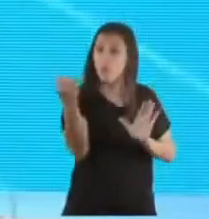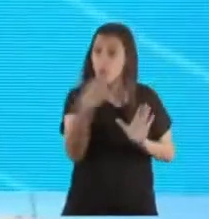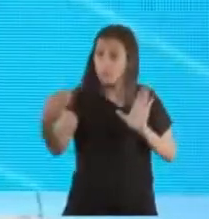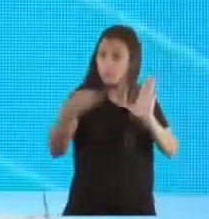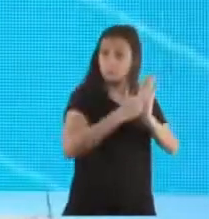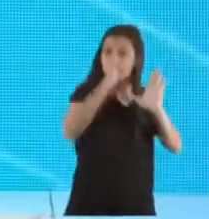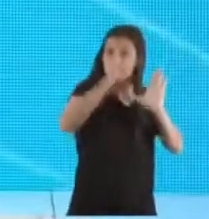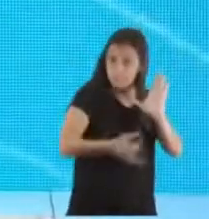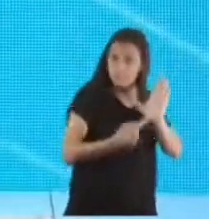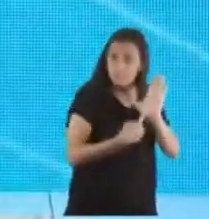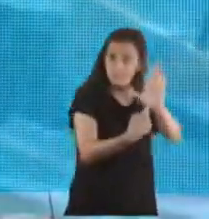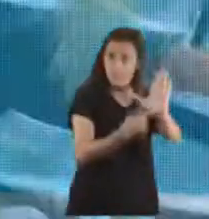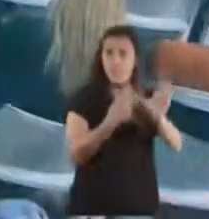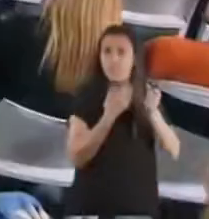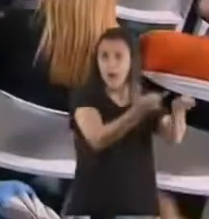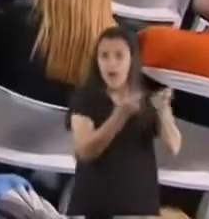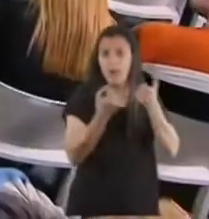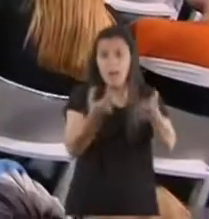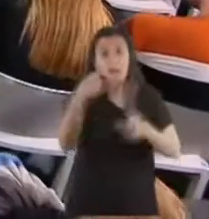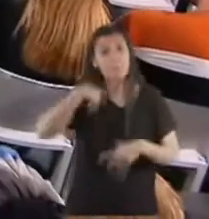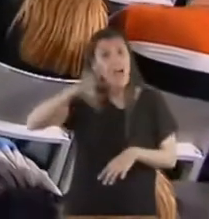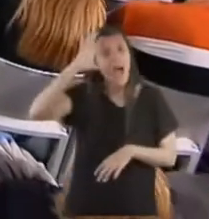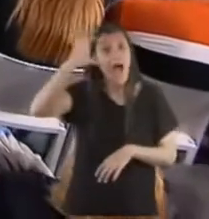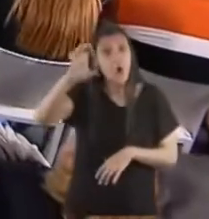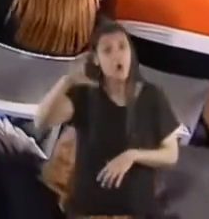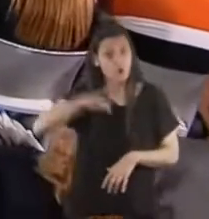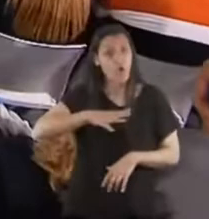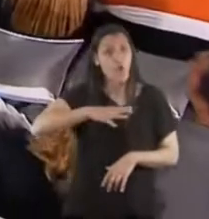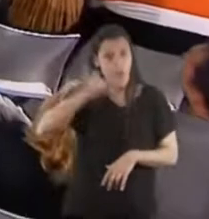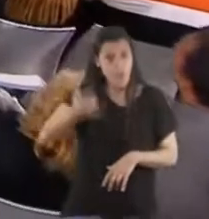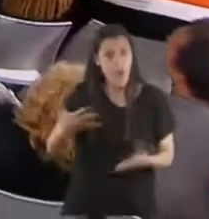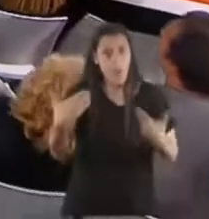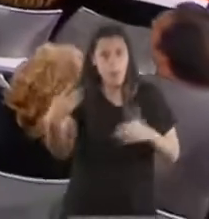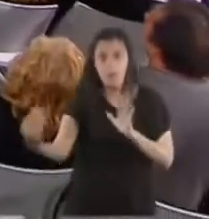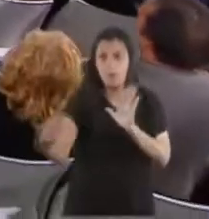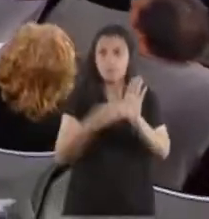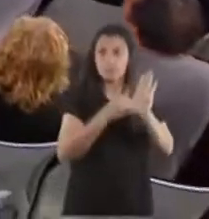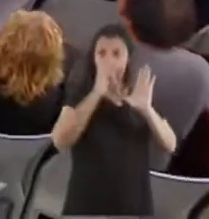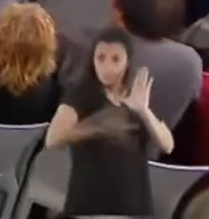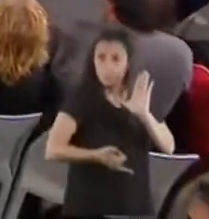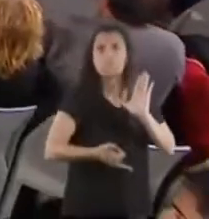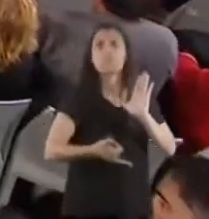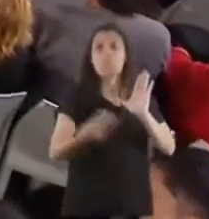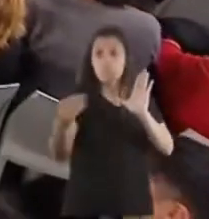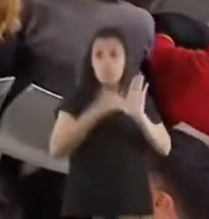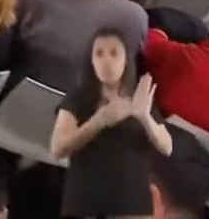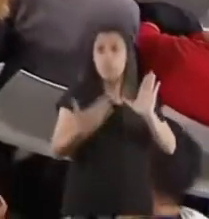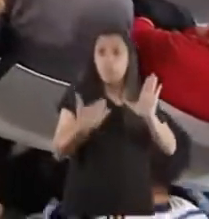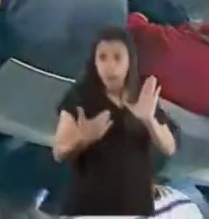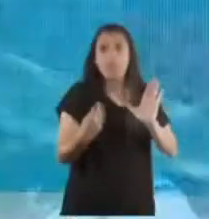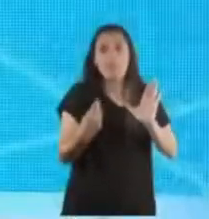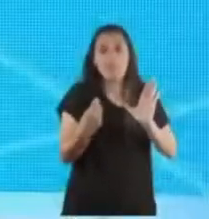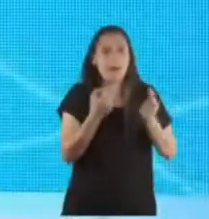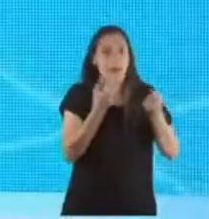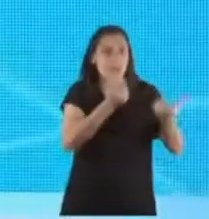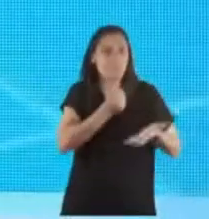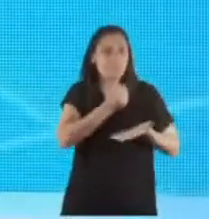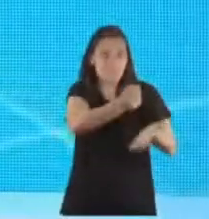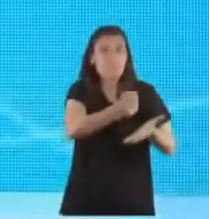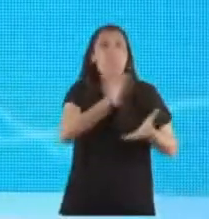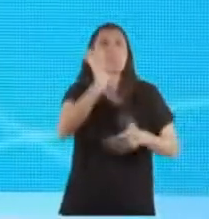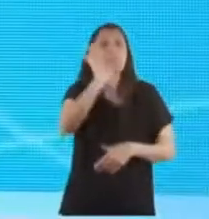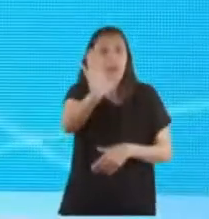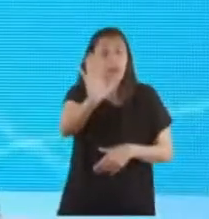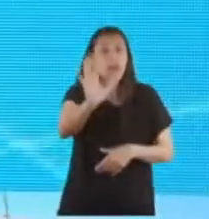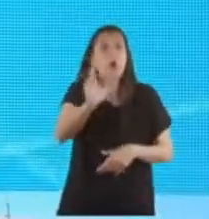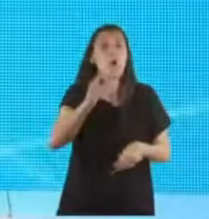que la usen. Acuérdense que todavía está abierta la posibilidad de usar la segmentación, pero una